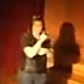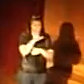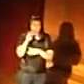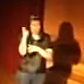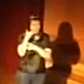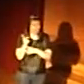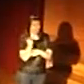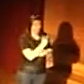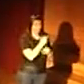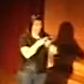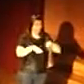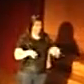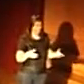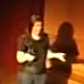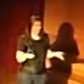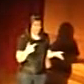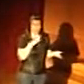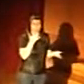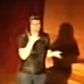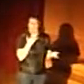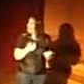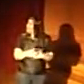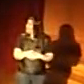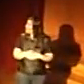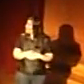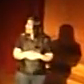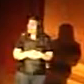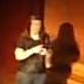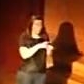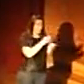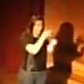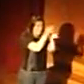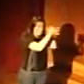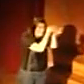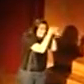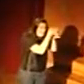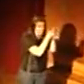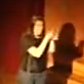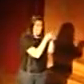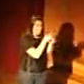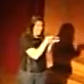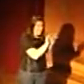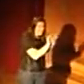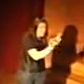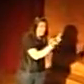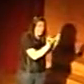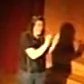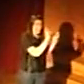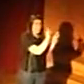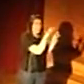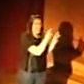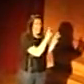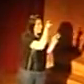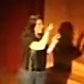factura absoluta eh el colorismo el detallismo la precisión con que villamil Define sus personajes